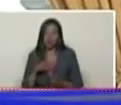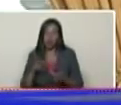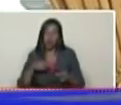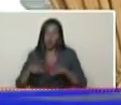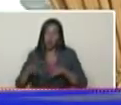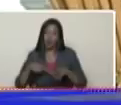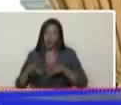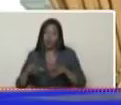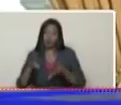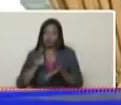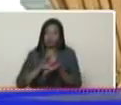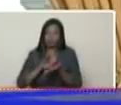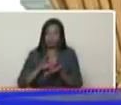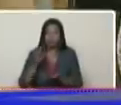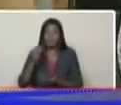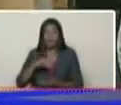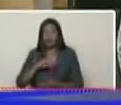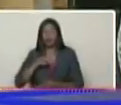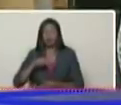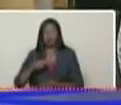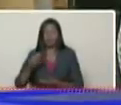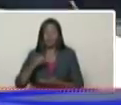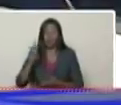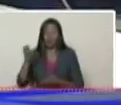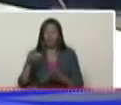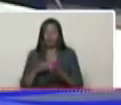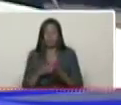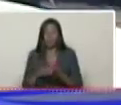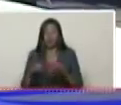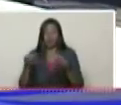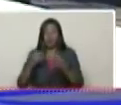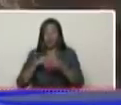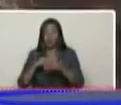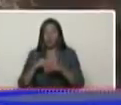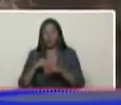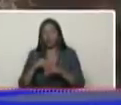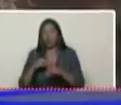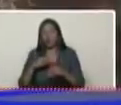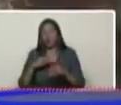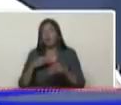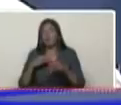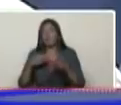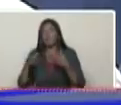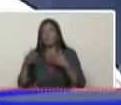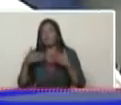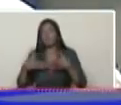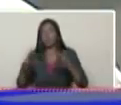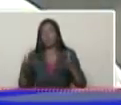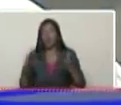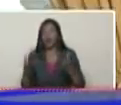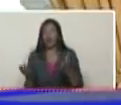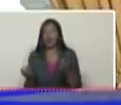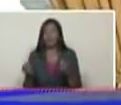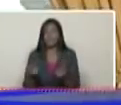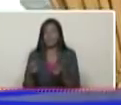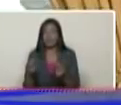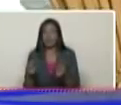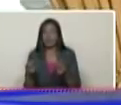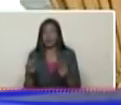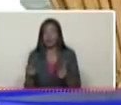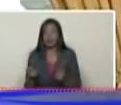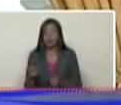coordinación. También tenemos 4000 consultorios populares que están activados, la misión Barrio